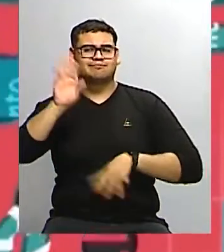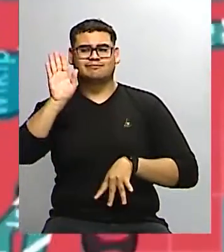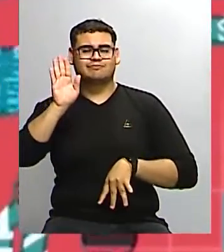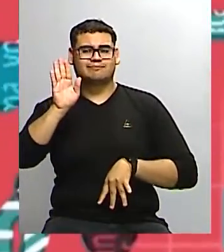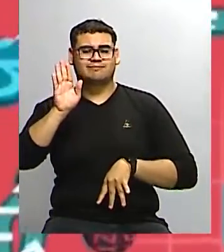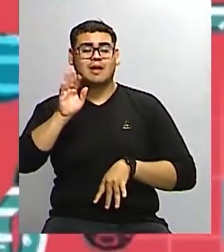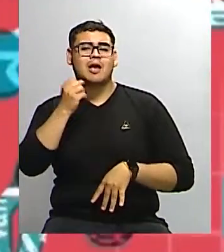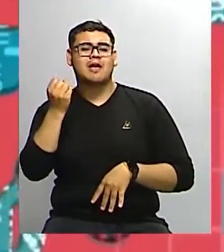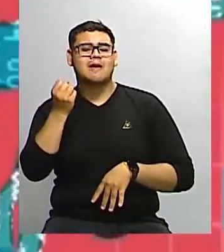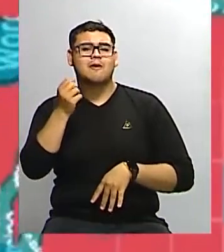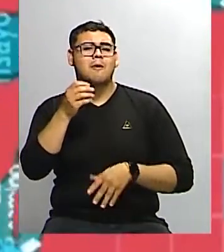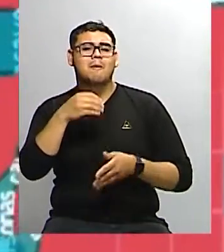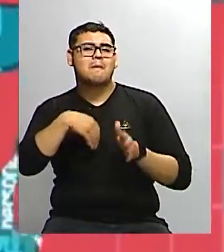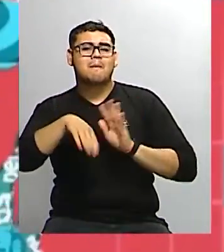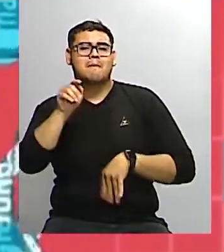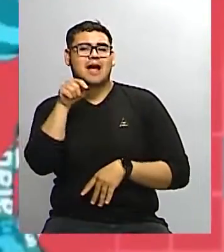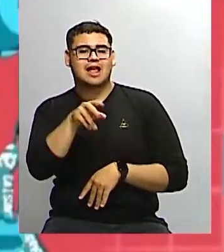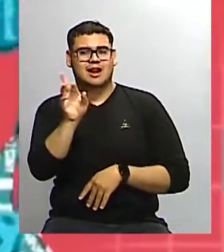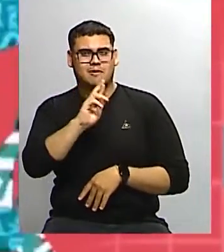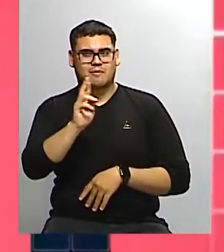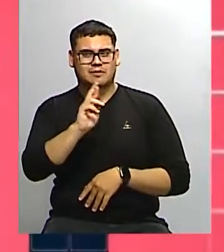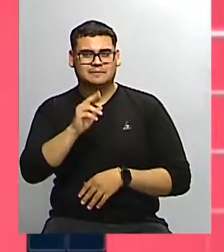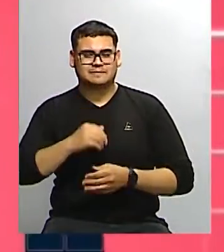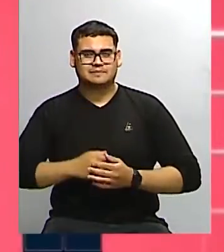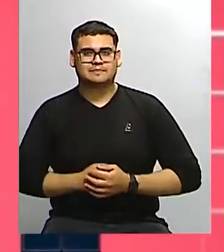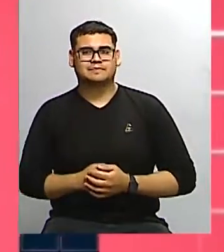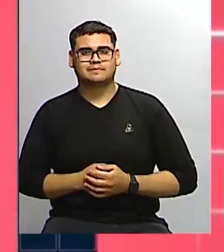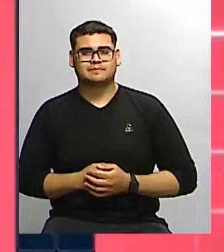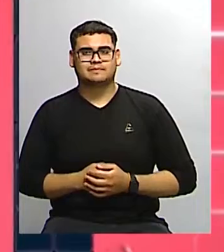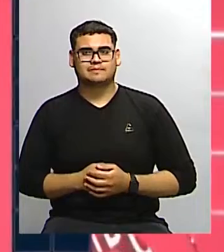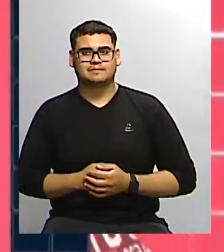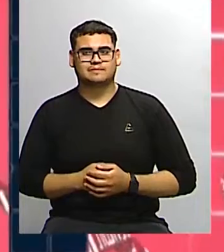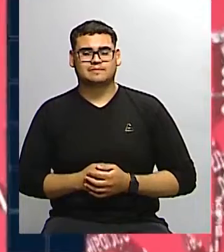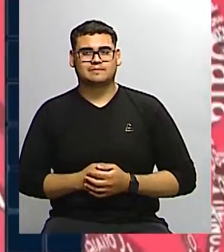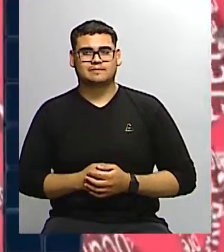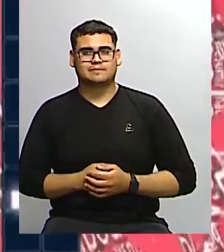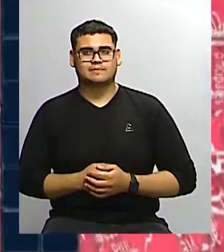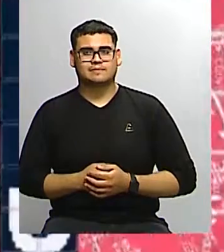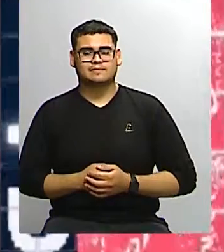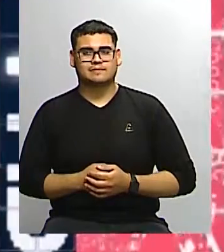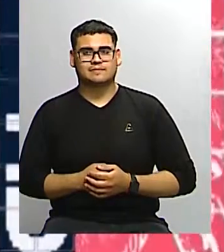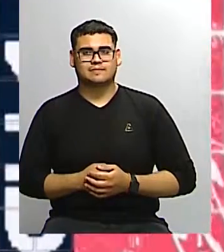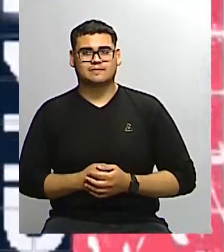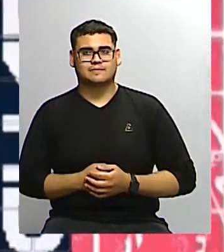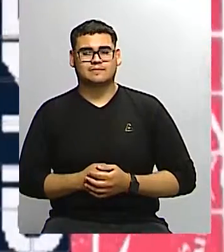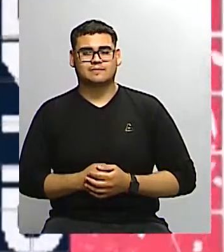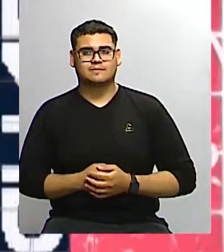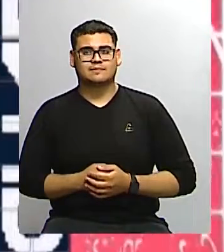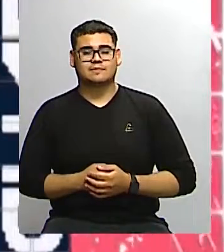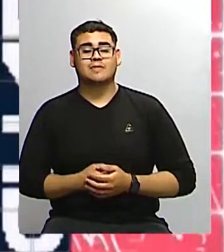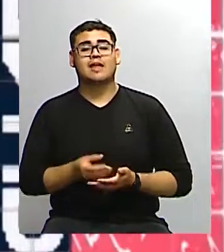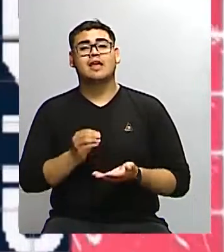en la mujer. Sí. Entonces, ante esa frecuencia y debido al hecho de que es un tipo